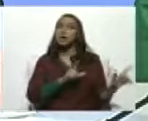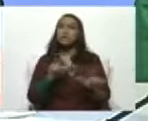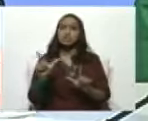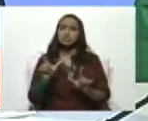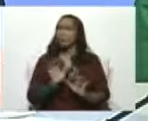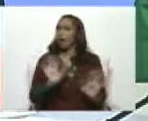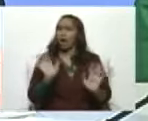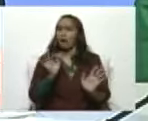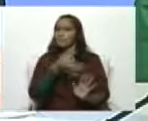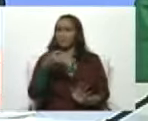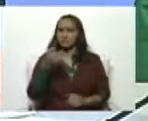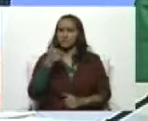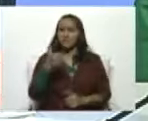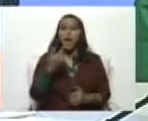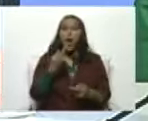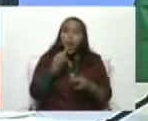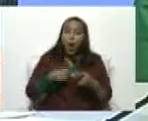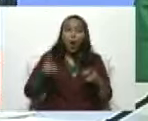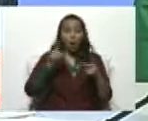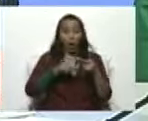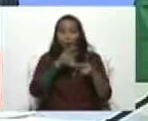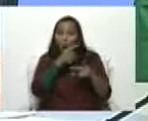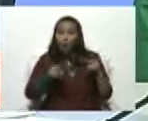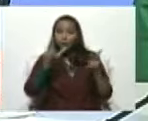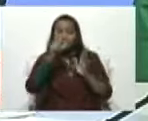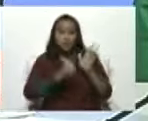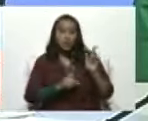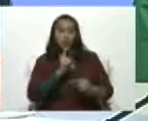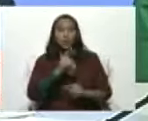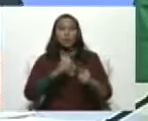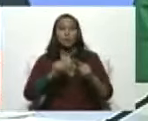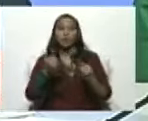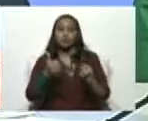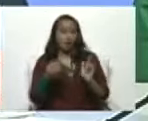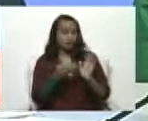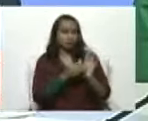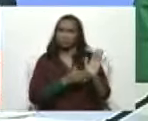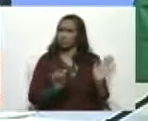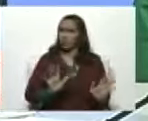Perfecto. Pedro tiene un 1 por 10 de deportista.